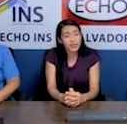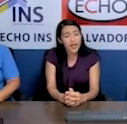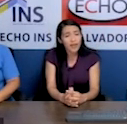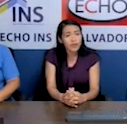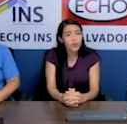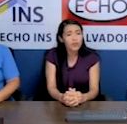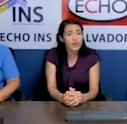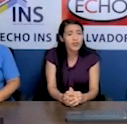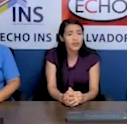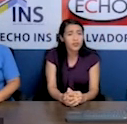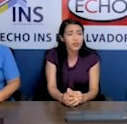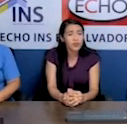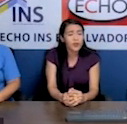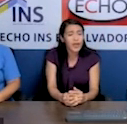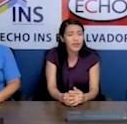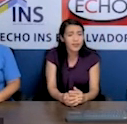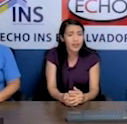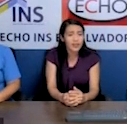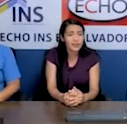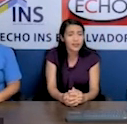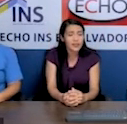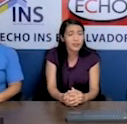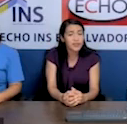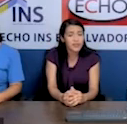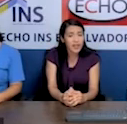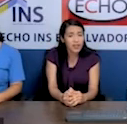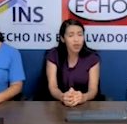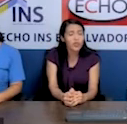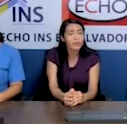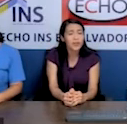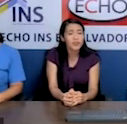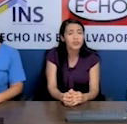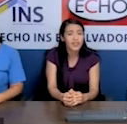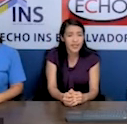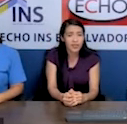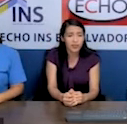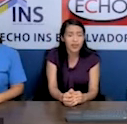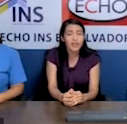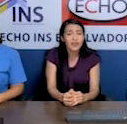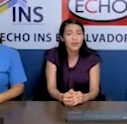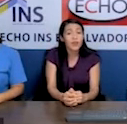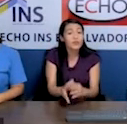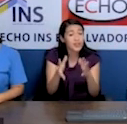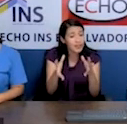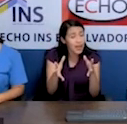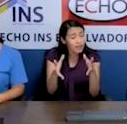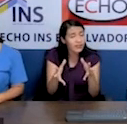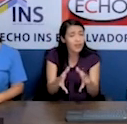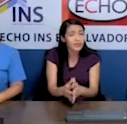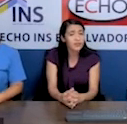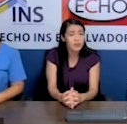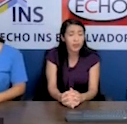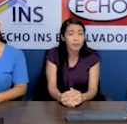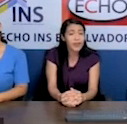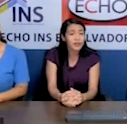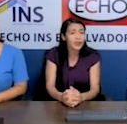de la motilidad, como infiltración tumoral del mesenterio o del plexo celíaco, que cuando están